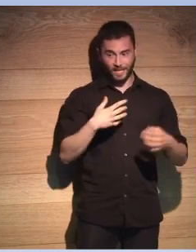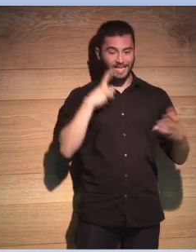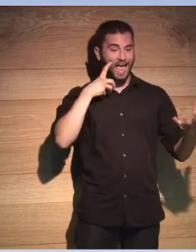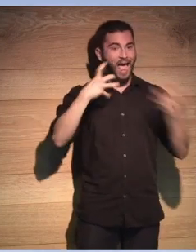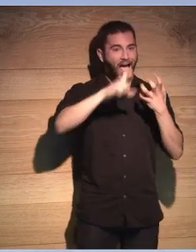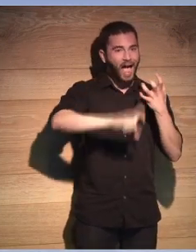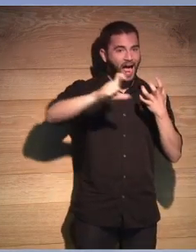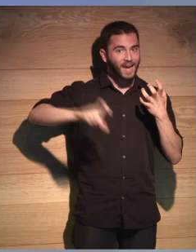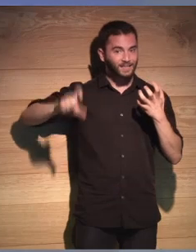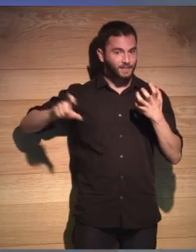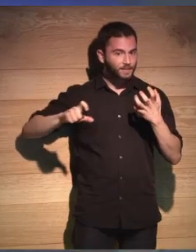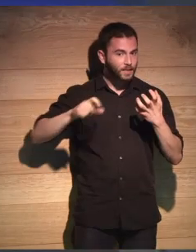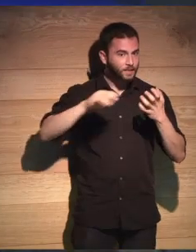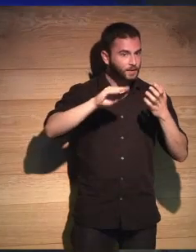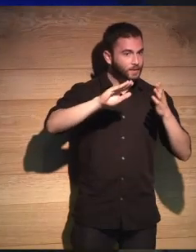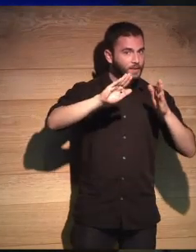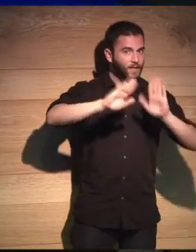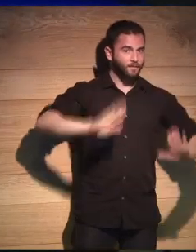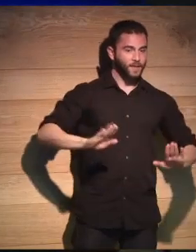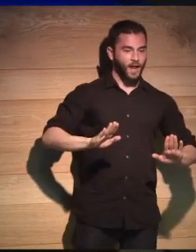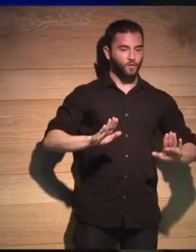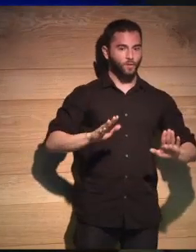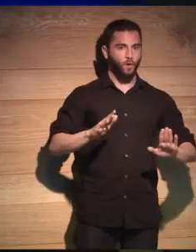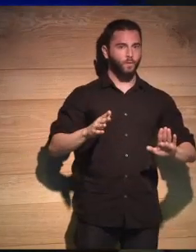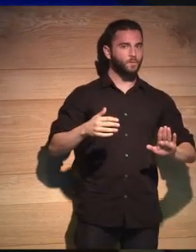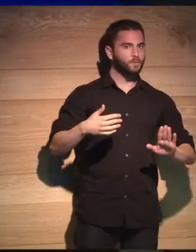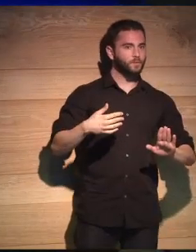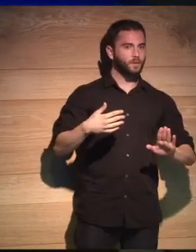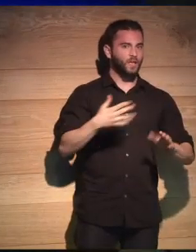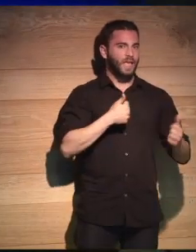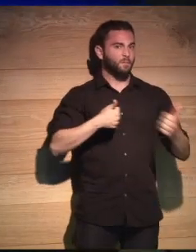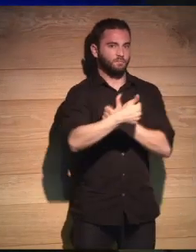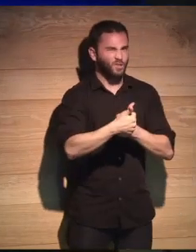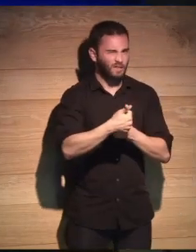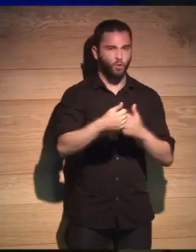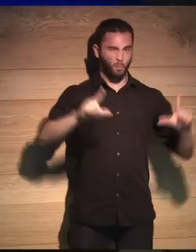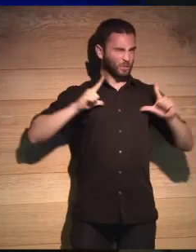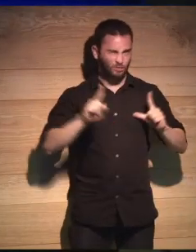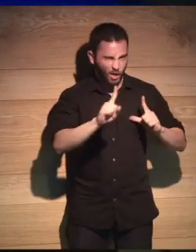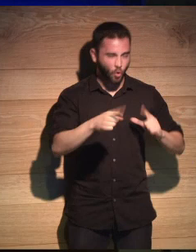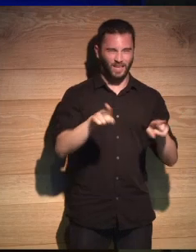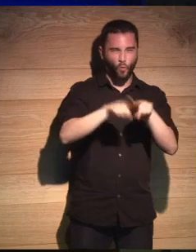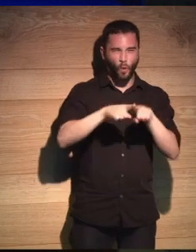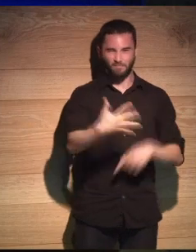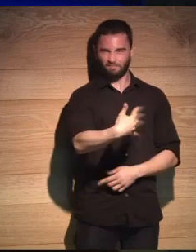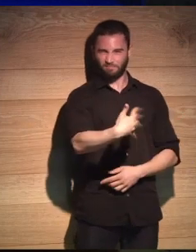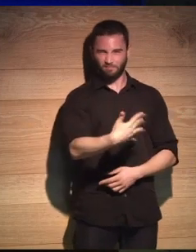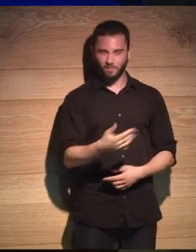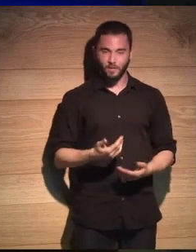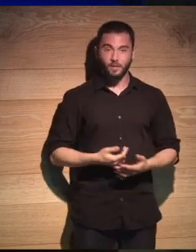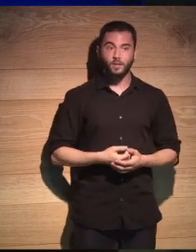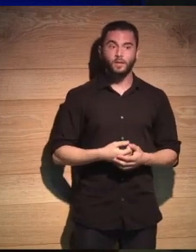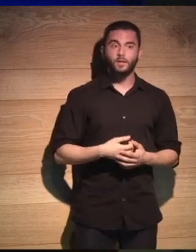tienden a permanecer en el segundo plano o ser completamente ignoradas. En el caso de Ilsa,